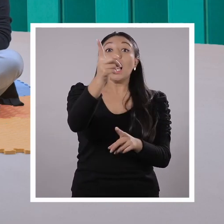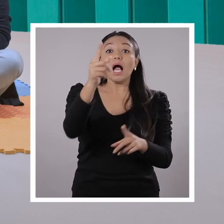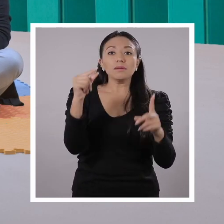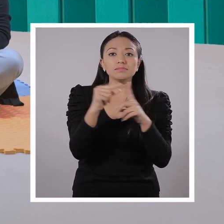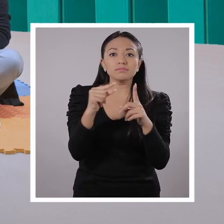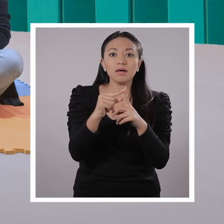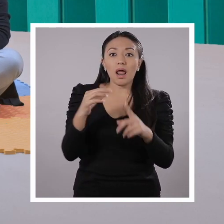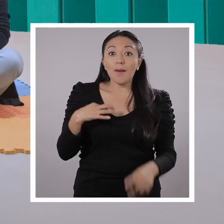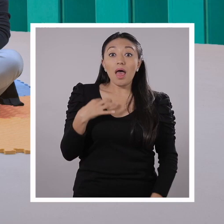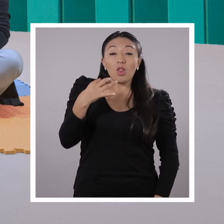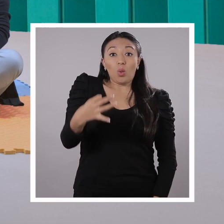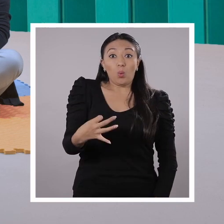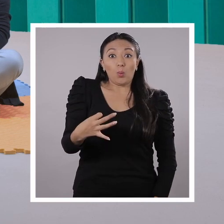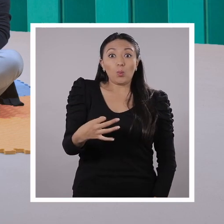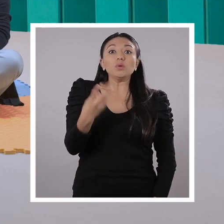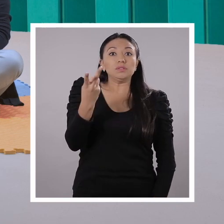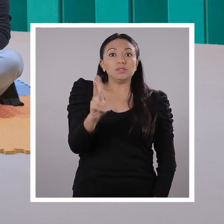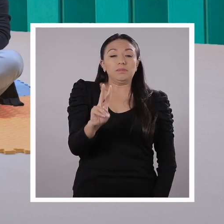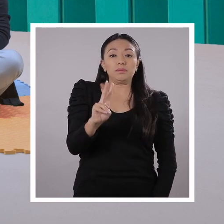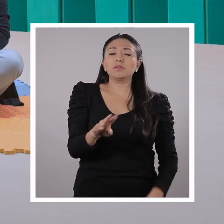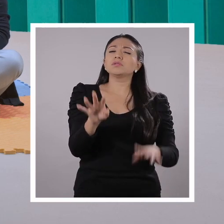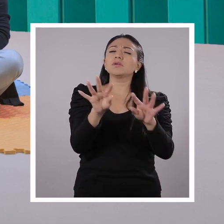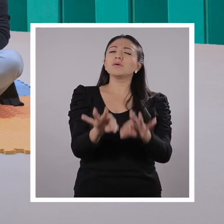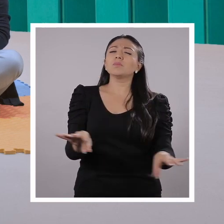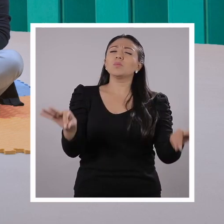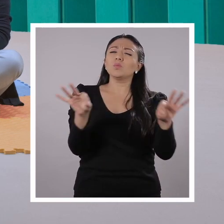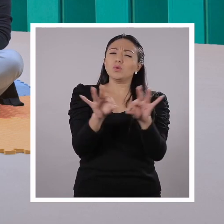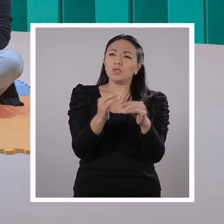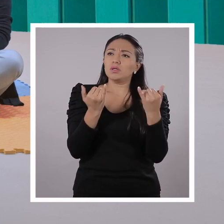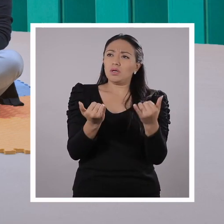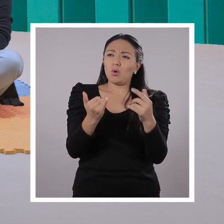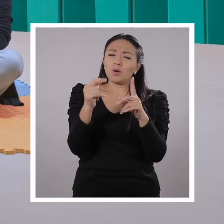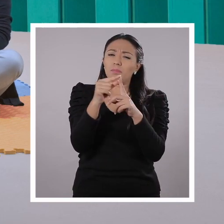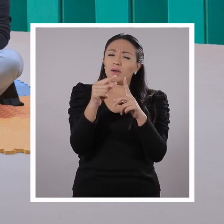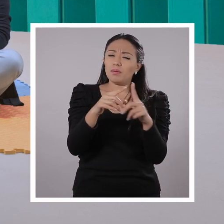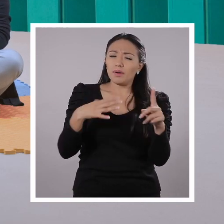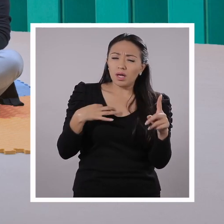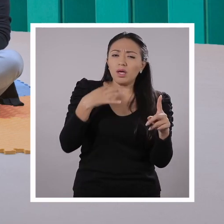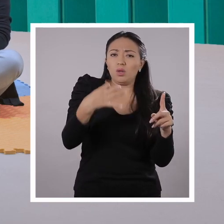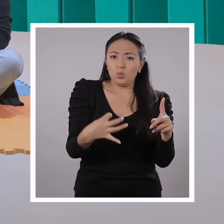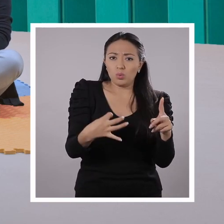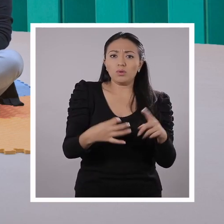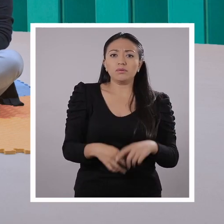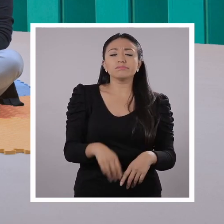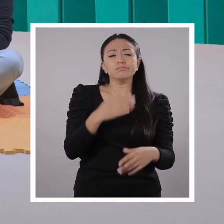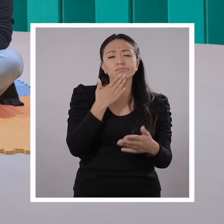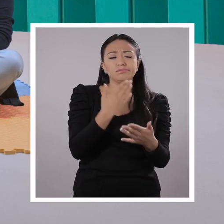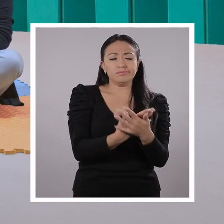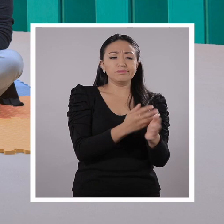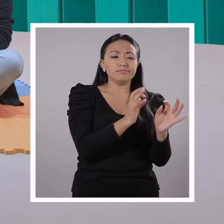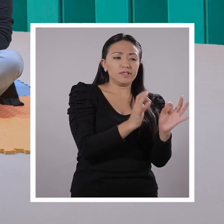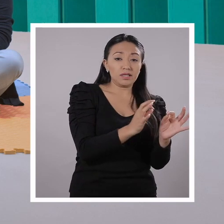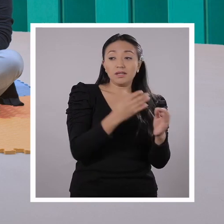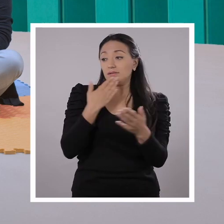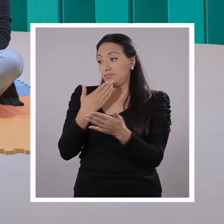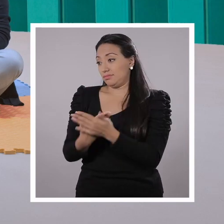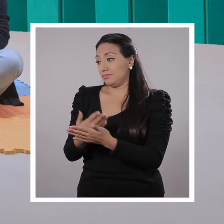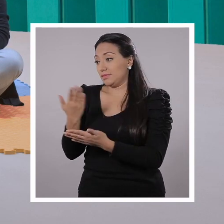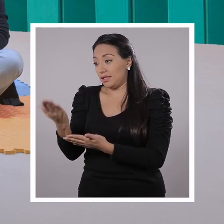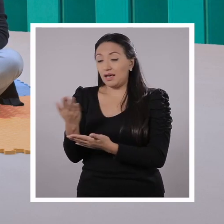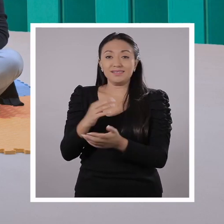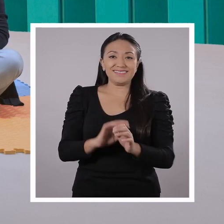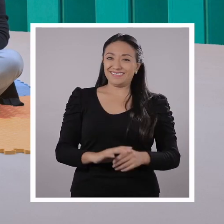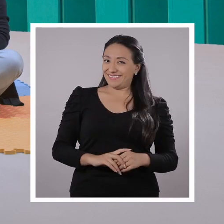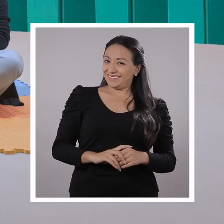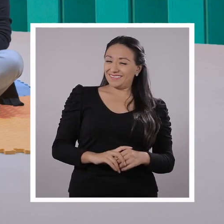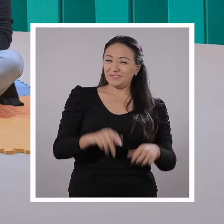palabras de cortesía también, profe. No se olviden, importantísimas en esta época. Muchas gracias por decírmelas. Uh-huh. Gracias,